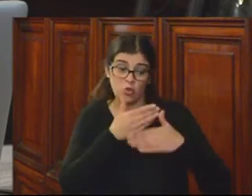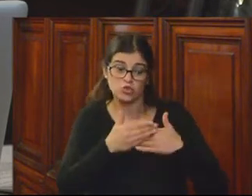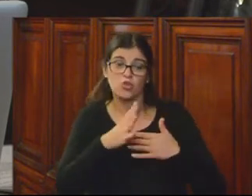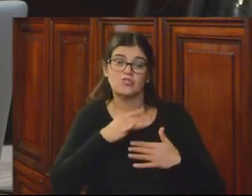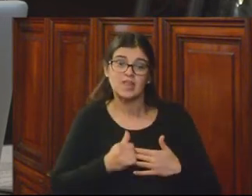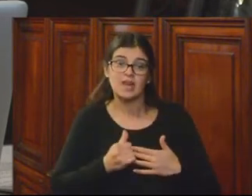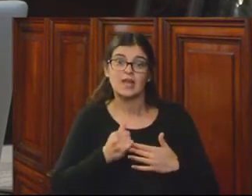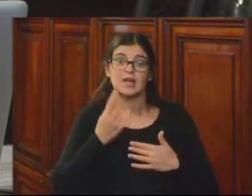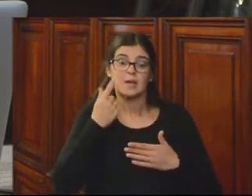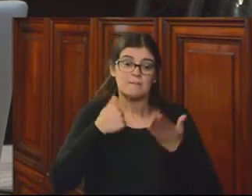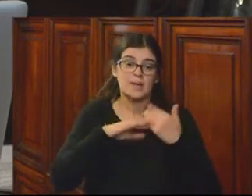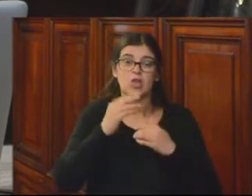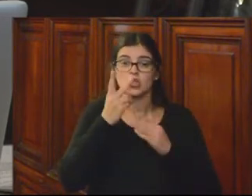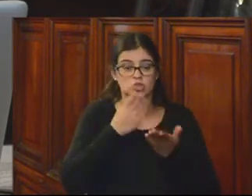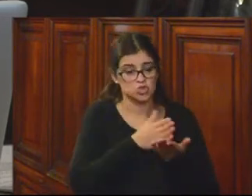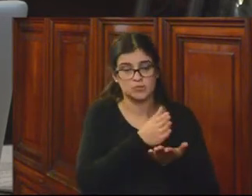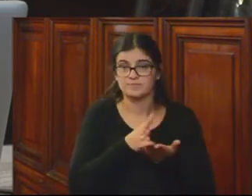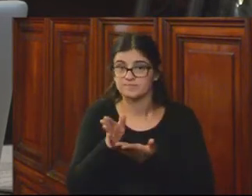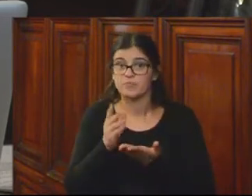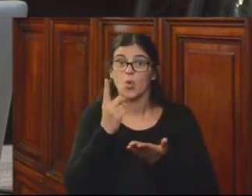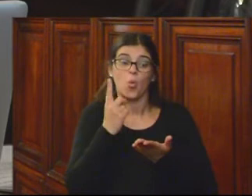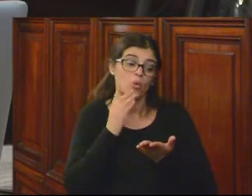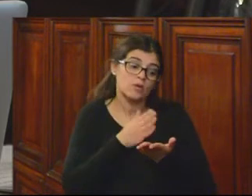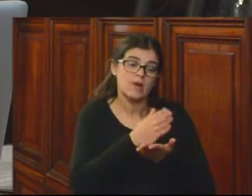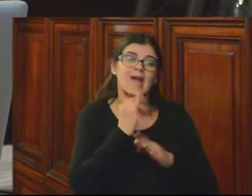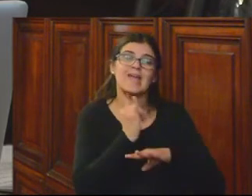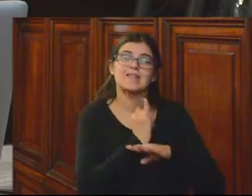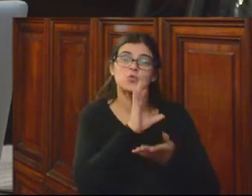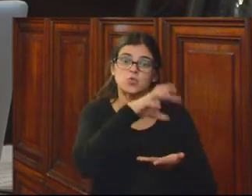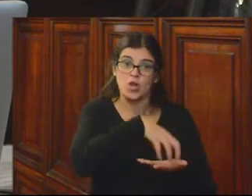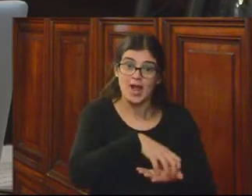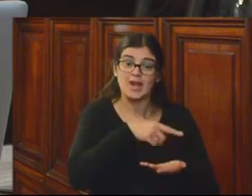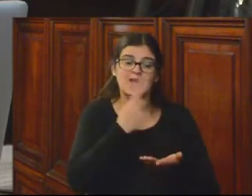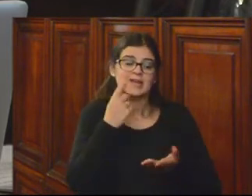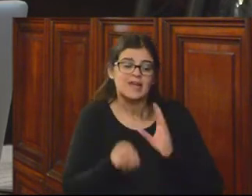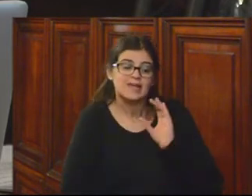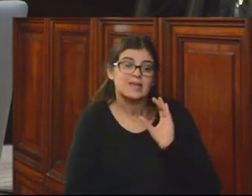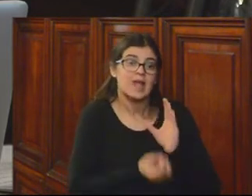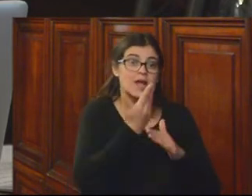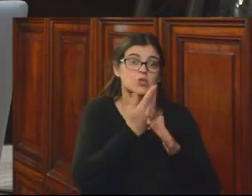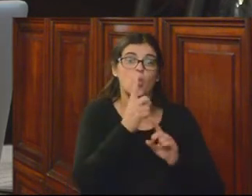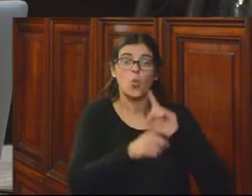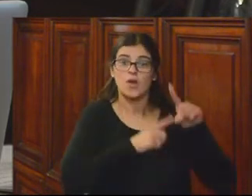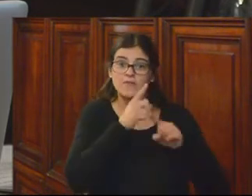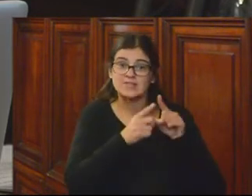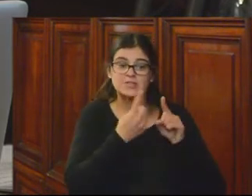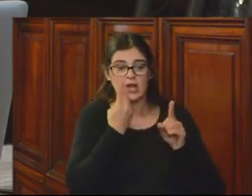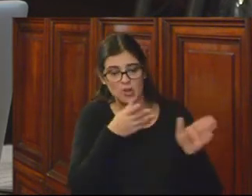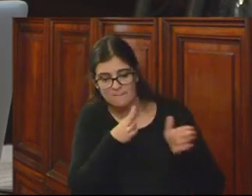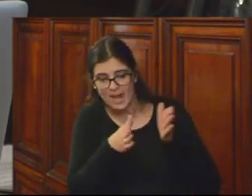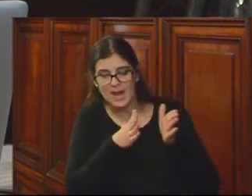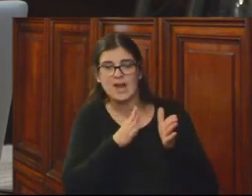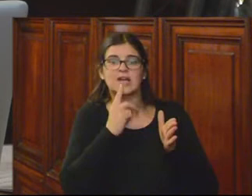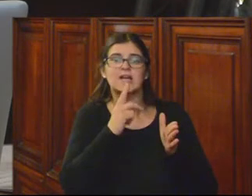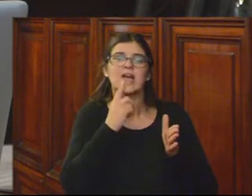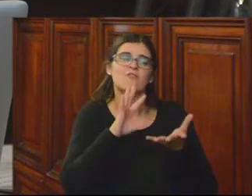lugar básicamente en dos ámbitos. Uno institucional, mediante la creación de universidades paralelas,